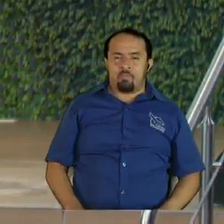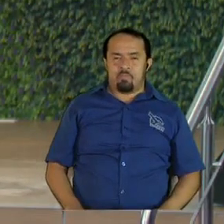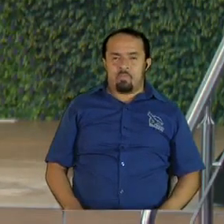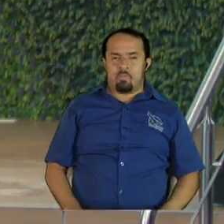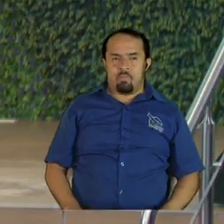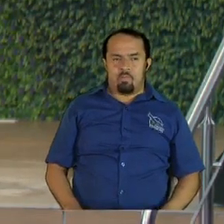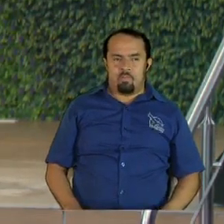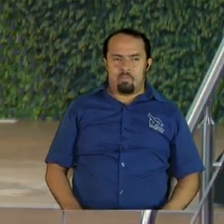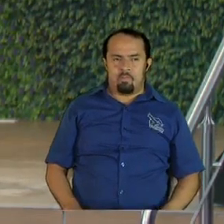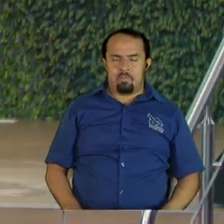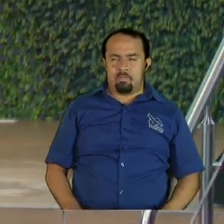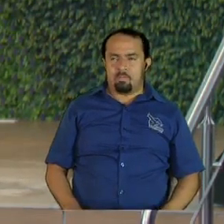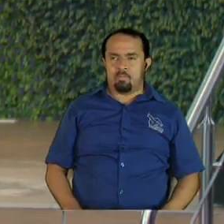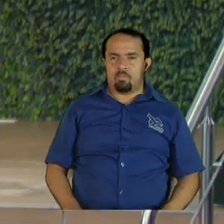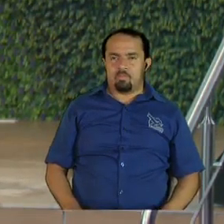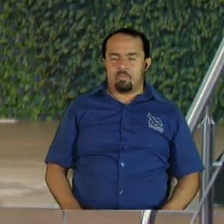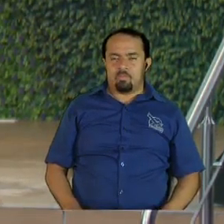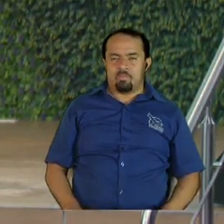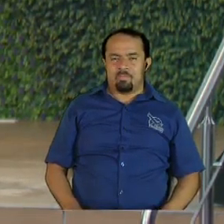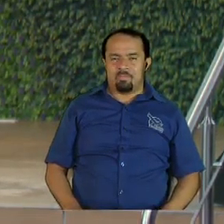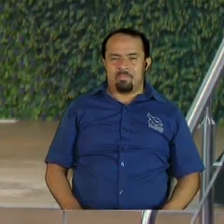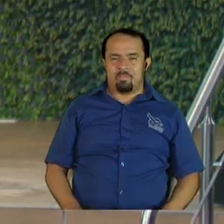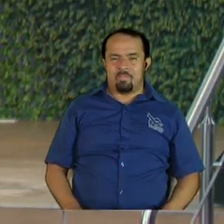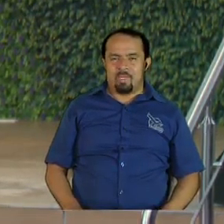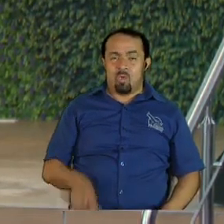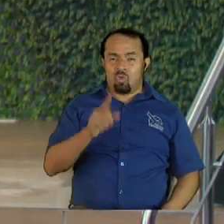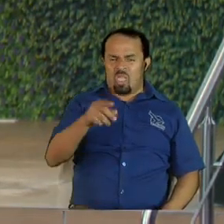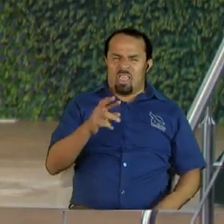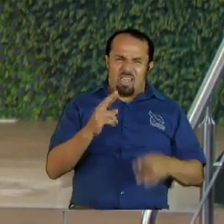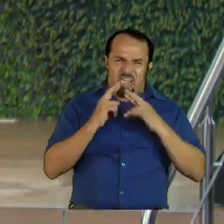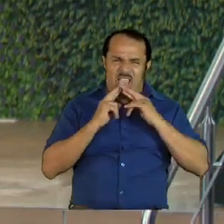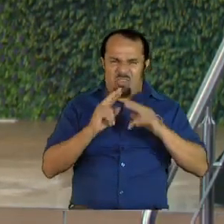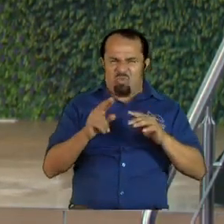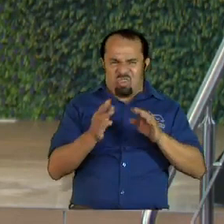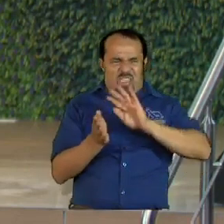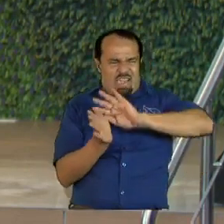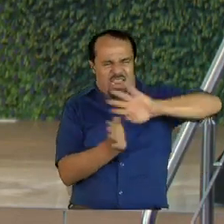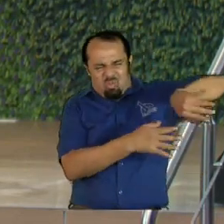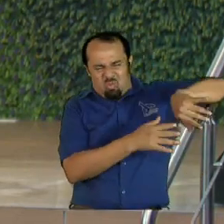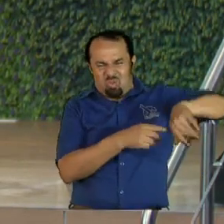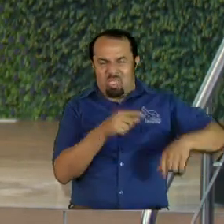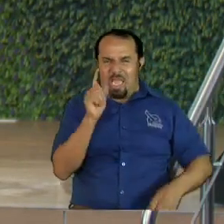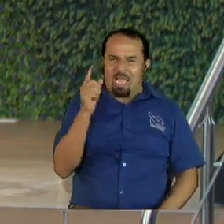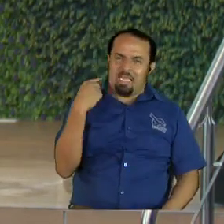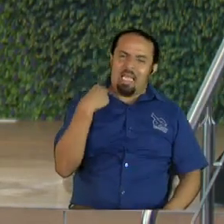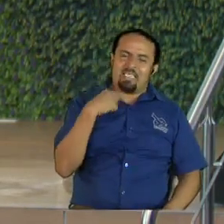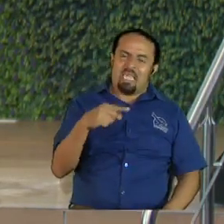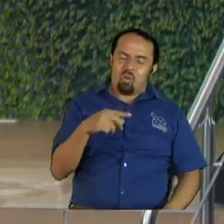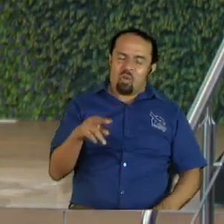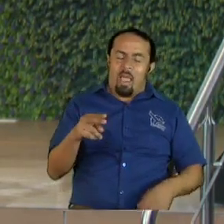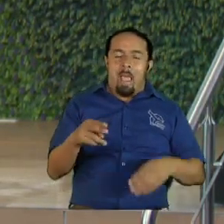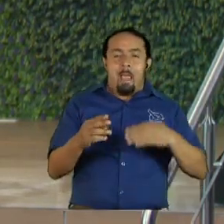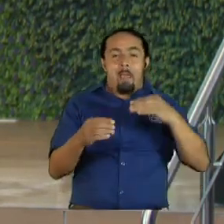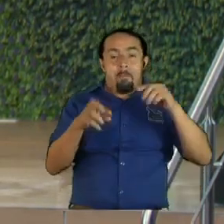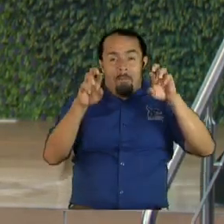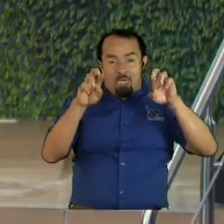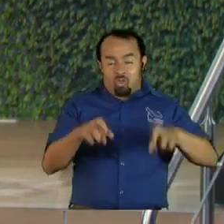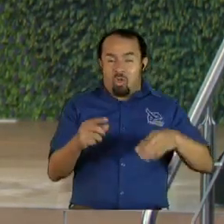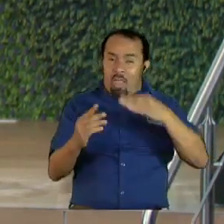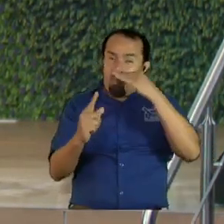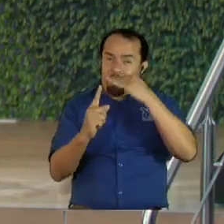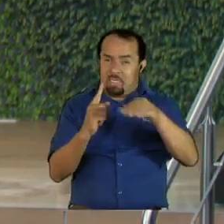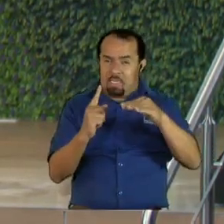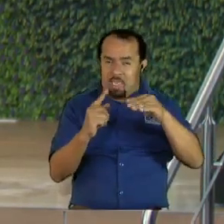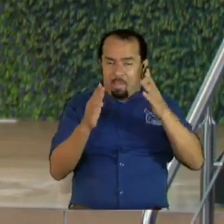homicida. Renuncio, diga por favor. Renuncio a odiar y renuncio a aborrecer. Se renuncio a ser homicida. No